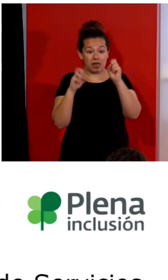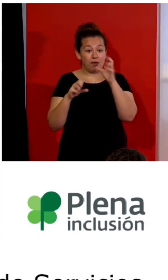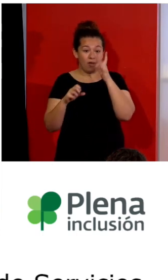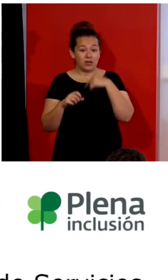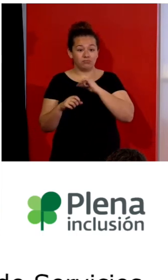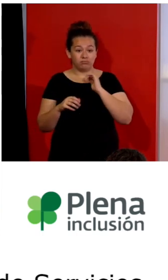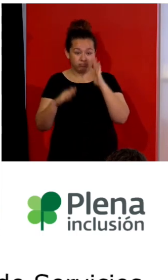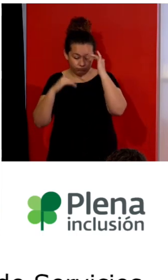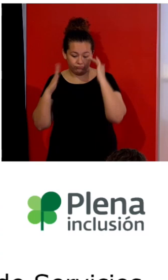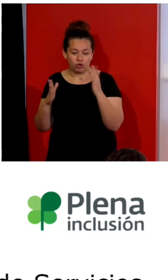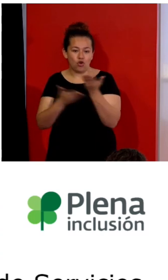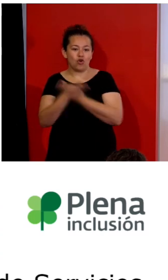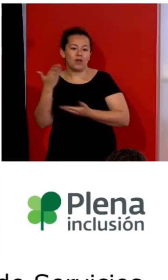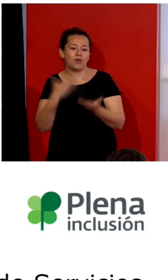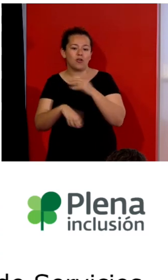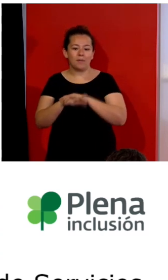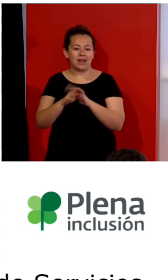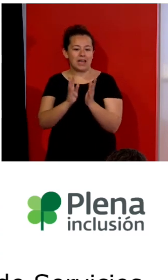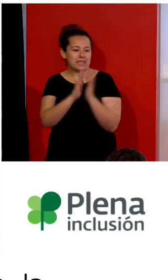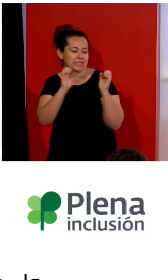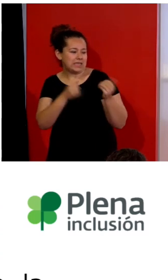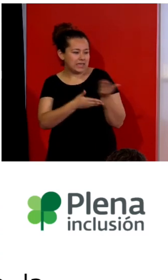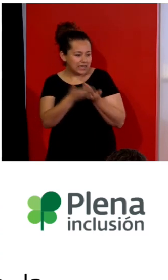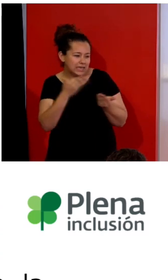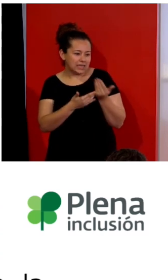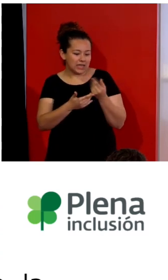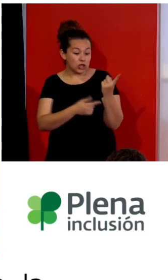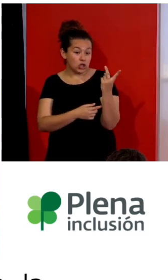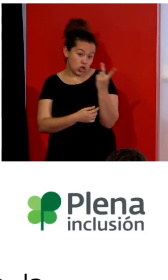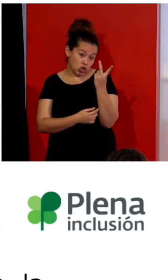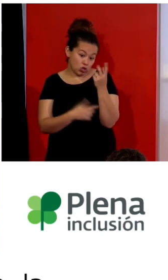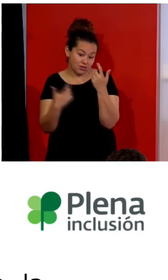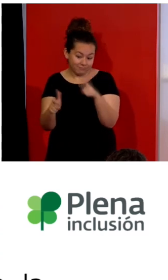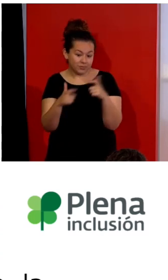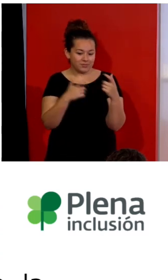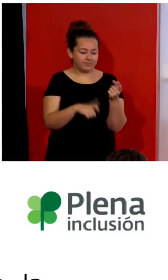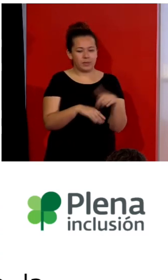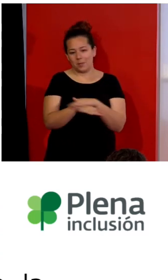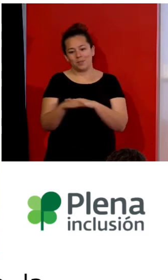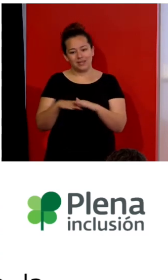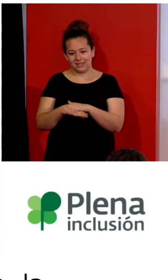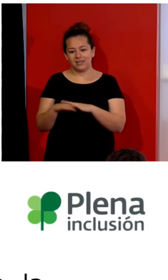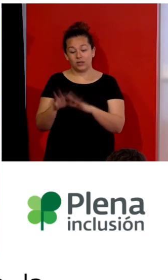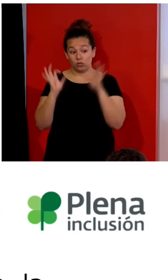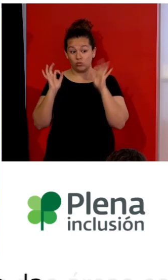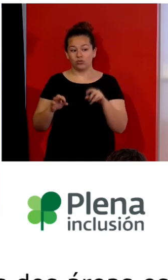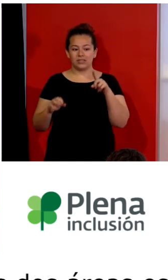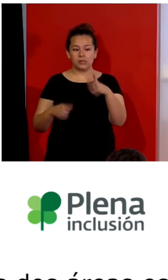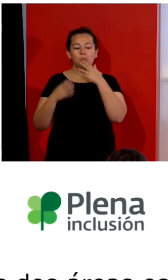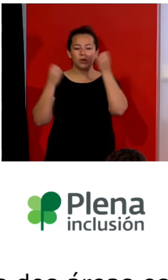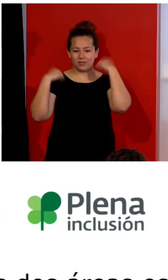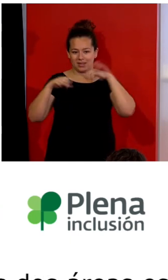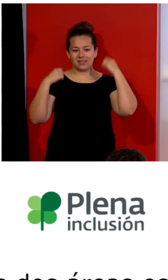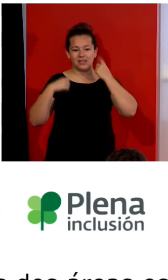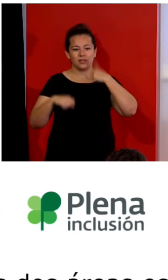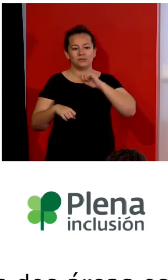colaboración y la sinergia entre estas 2 áreas es esencial y precisamente esta es la buena práctica que nos